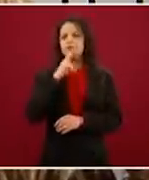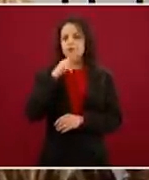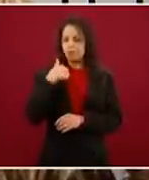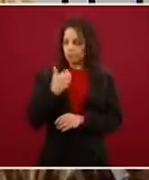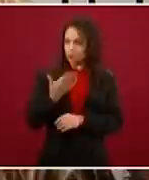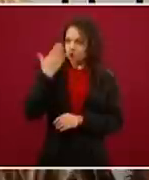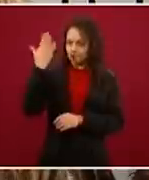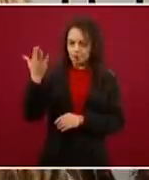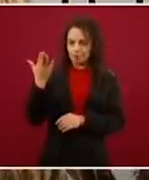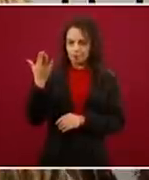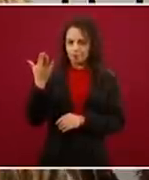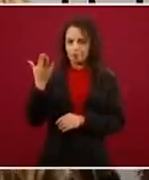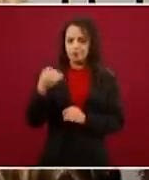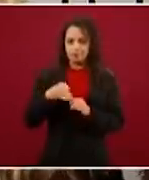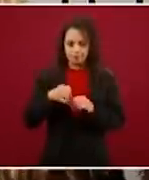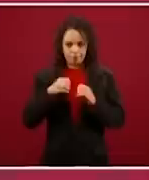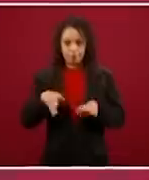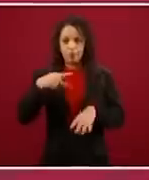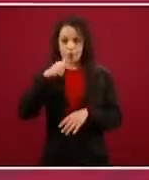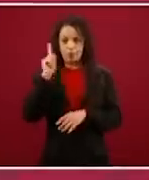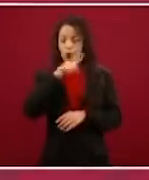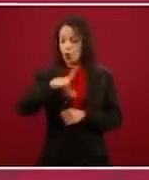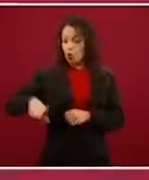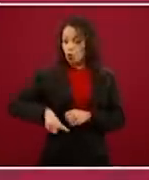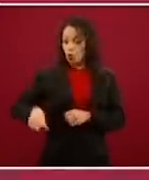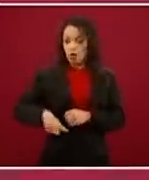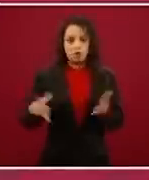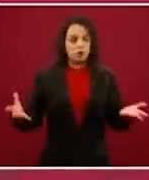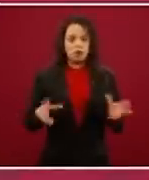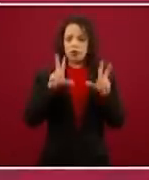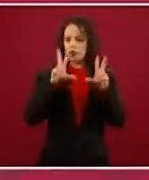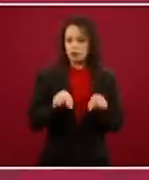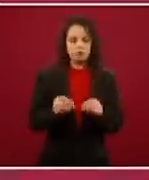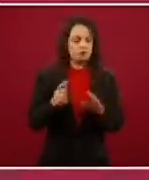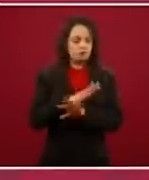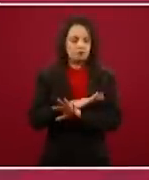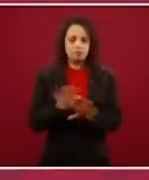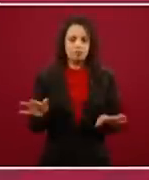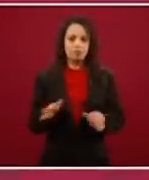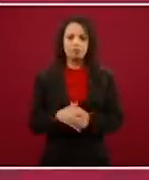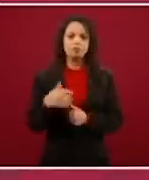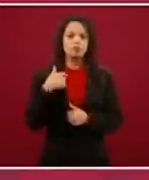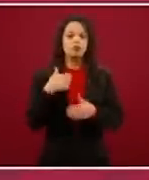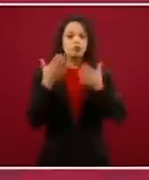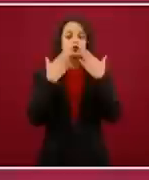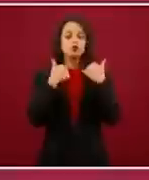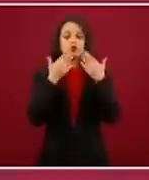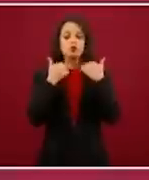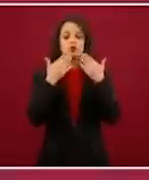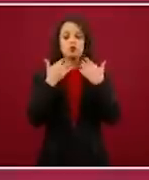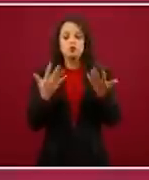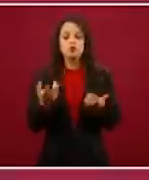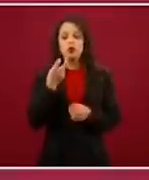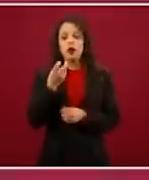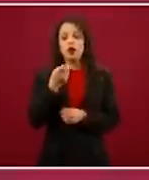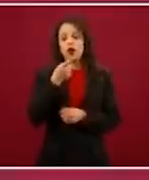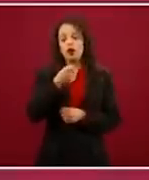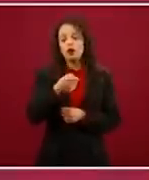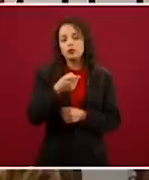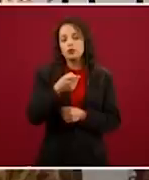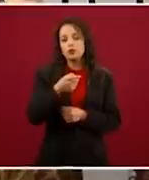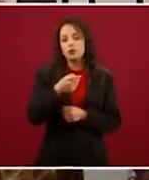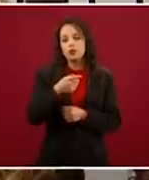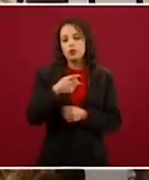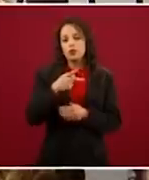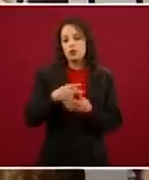solicitamos información? Pero del gobierno no. O sea, no tenemos ese programa en el caso